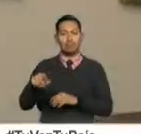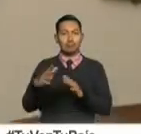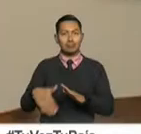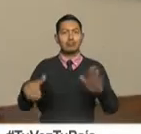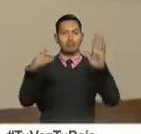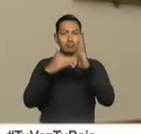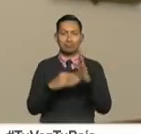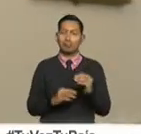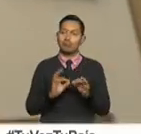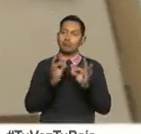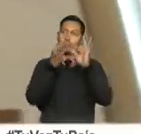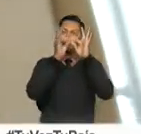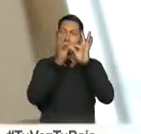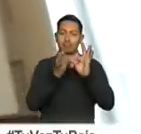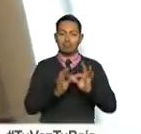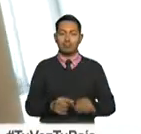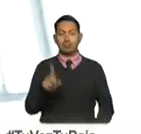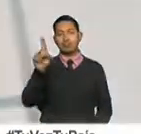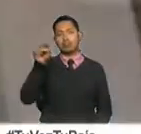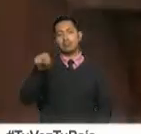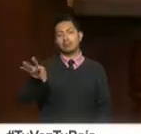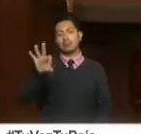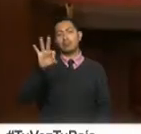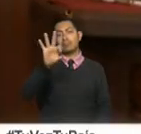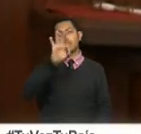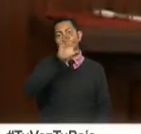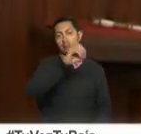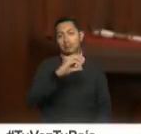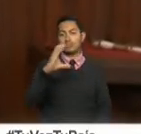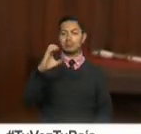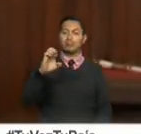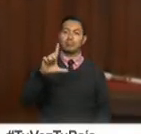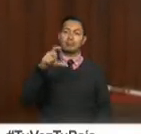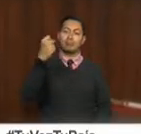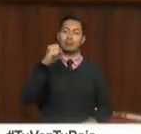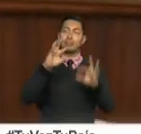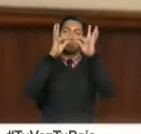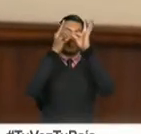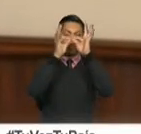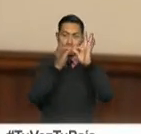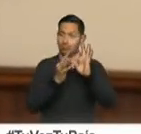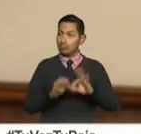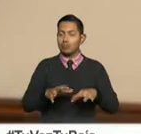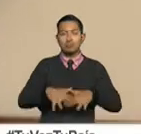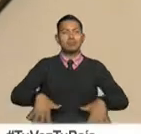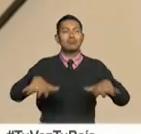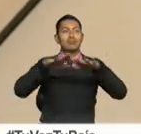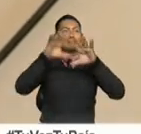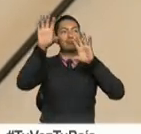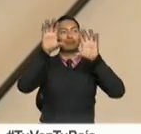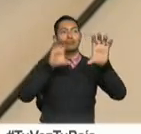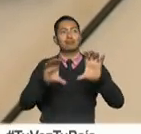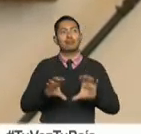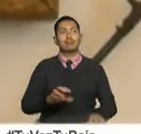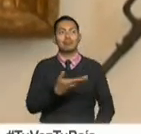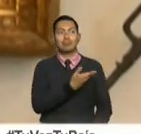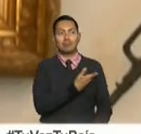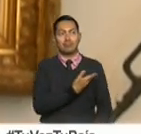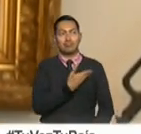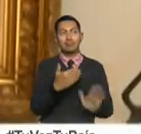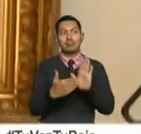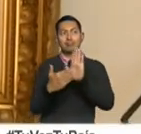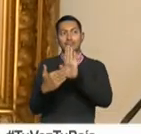en 1990, Carlos Álvarez la restauró y adecuó para que fuera el hogar de Manuela y enaltecer su